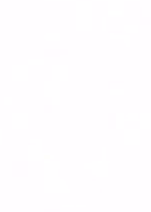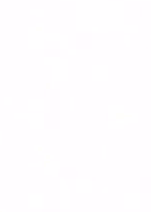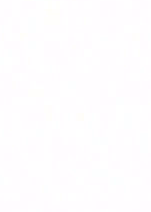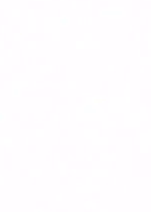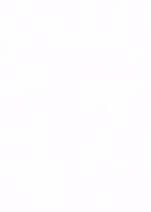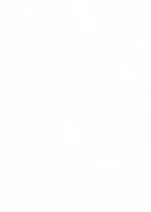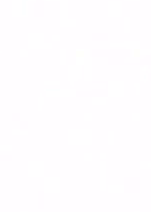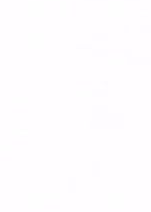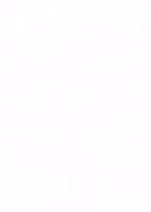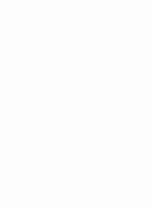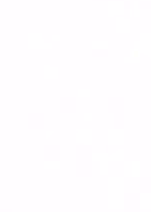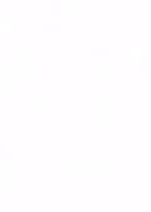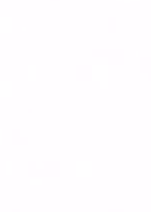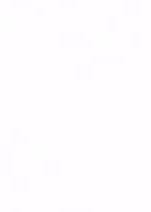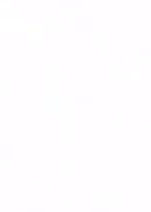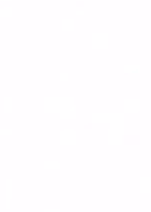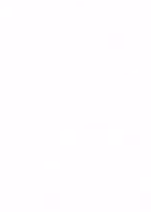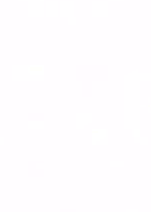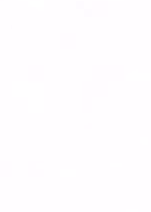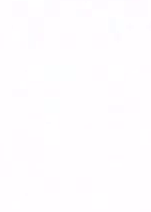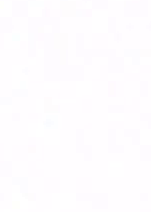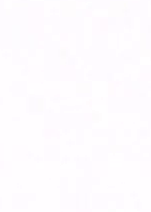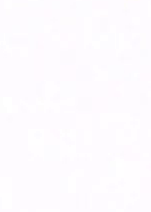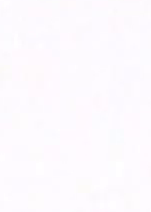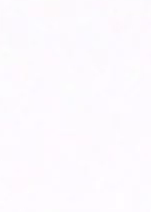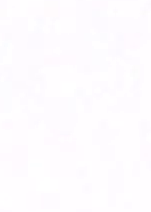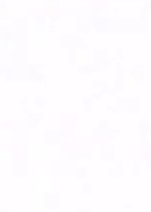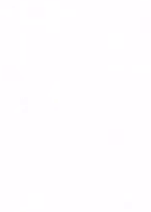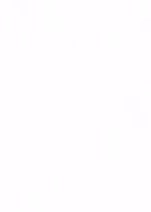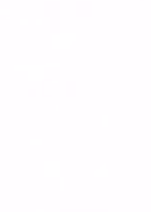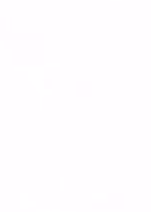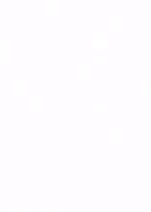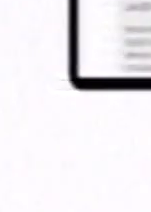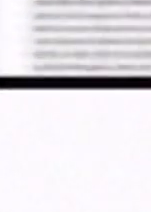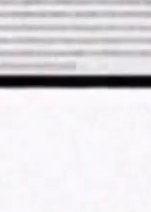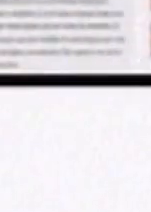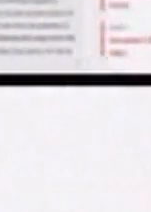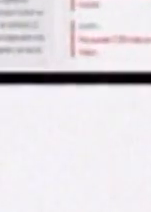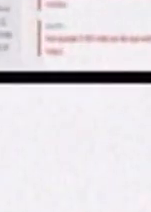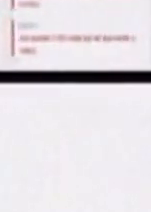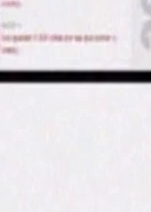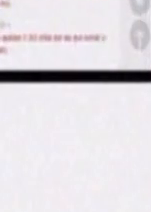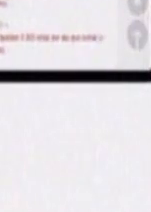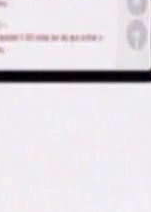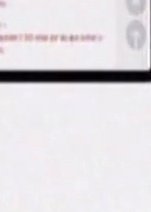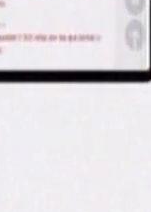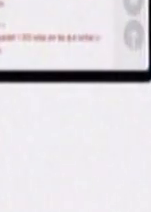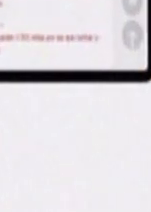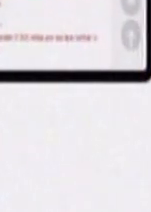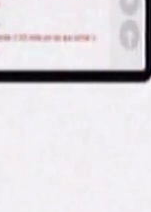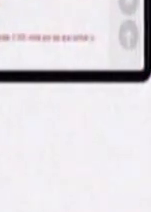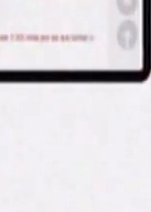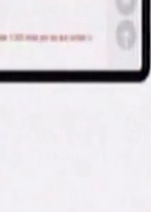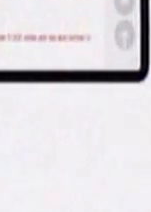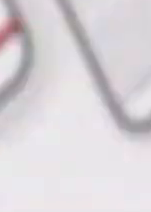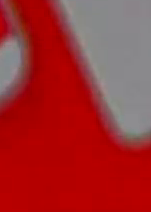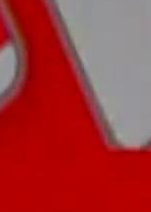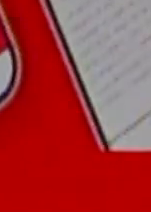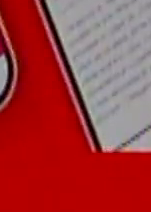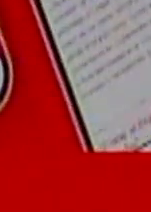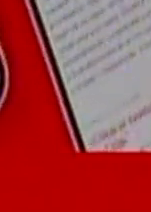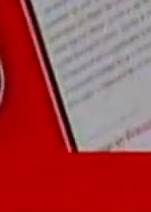imagen y los sonidos de cada día. Los comentarios de nuestros lectores. Cuba Debate. Una mirada desde Cuba en el espacio público